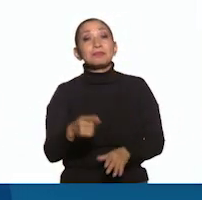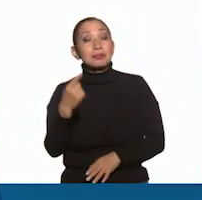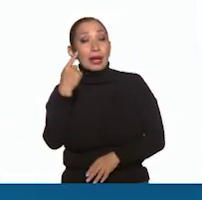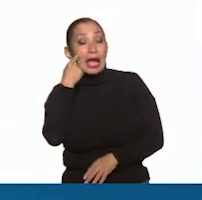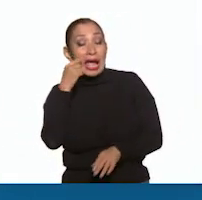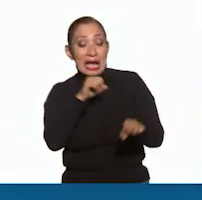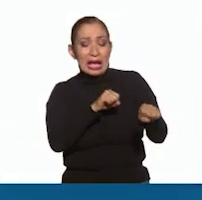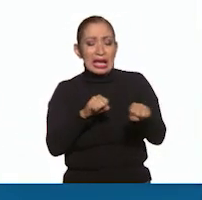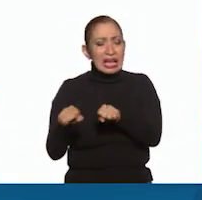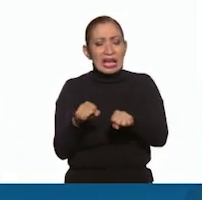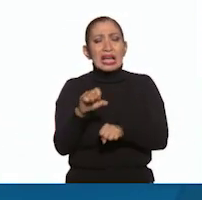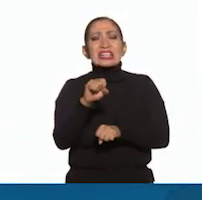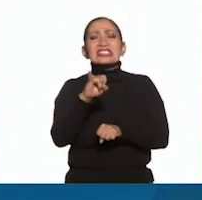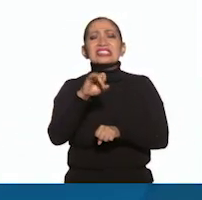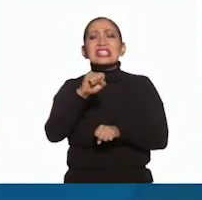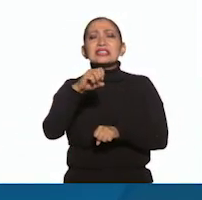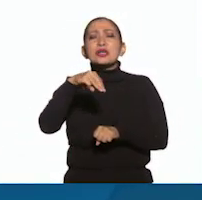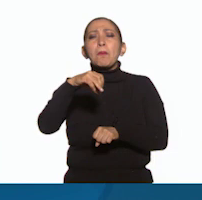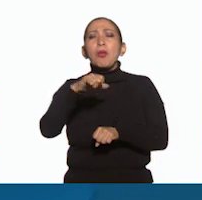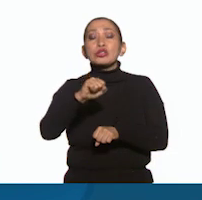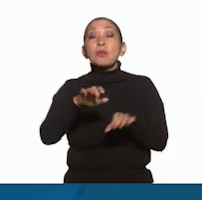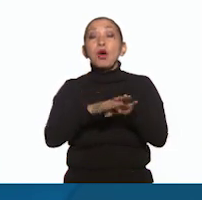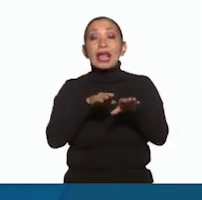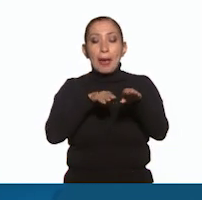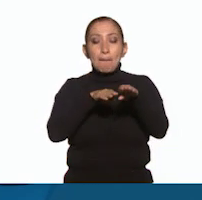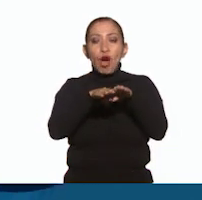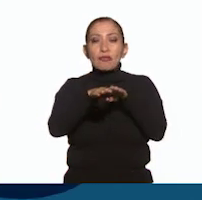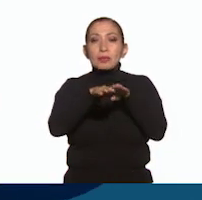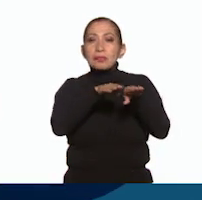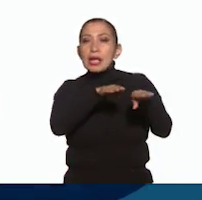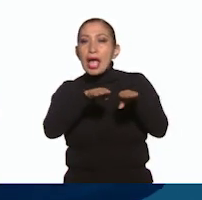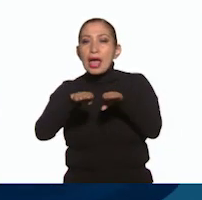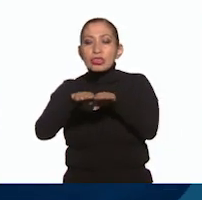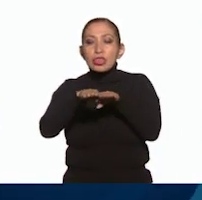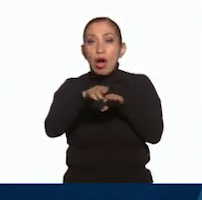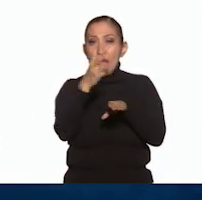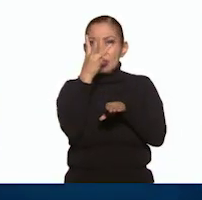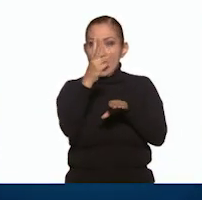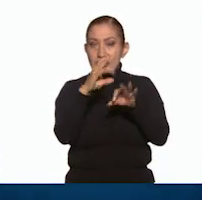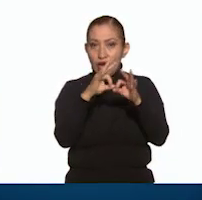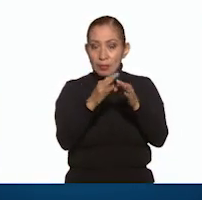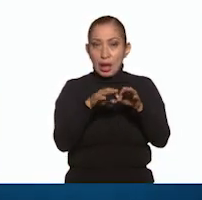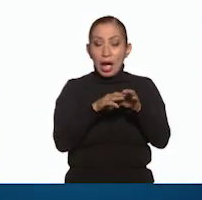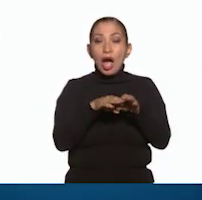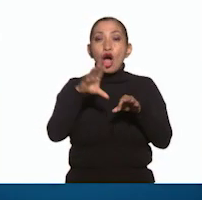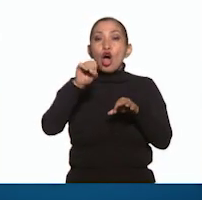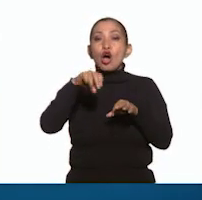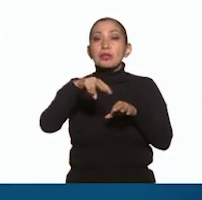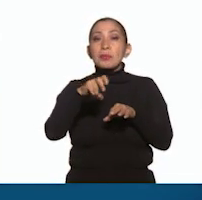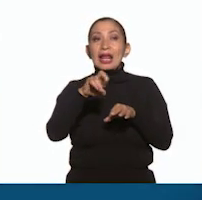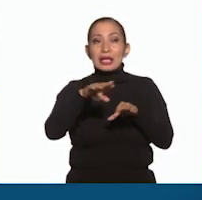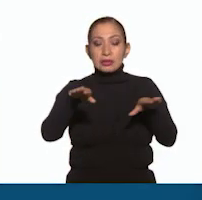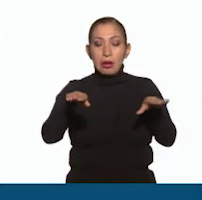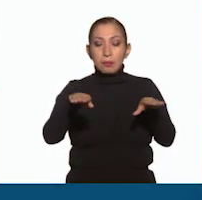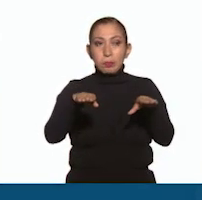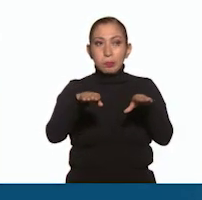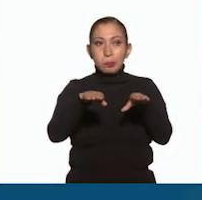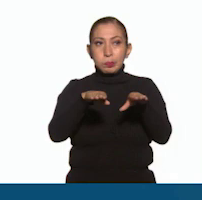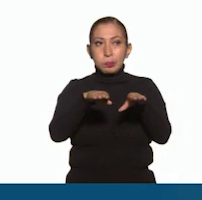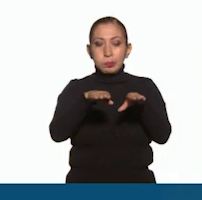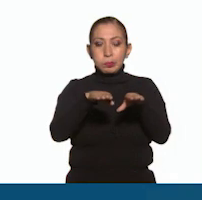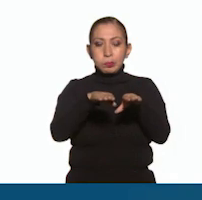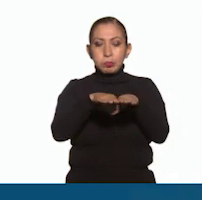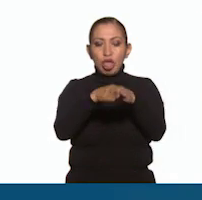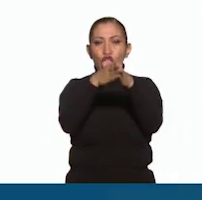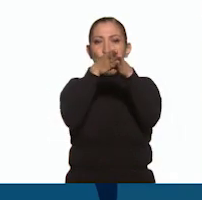Los sismos se presentan por el movimiento de las placas. Las placas se mueven en 3 direcciones. La convergencia: 2 placas chocan, corrugando